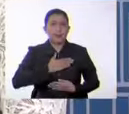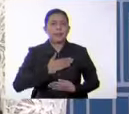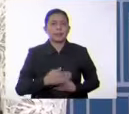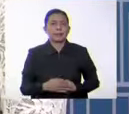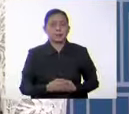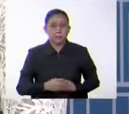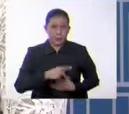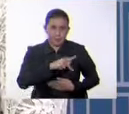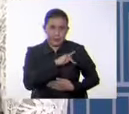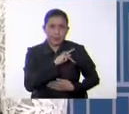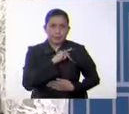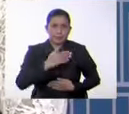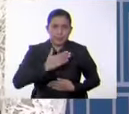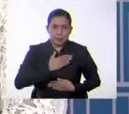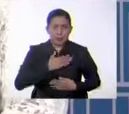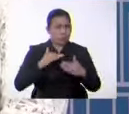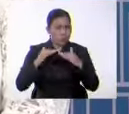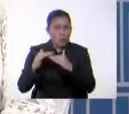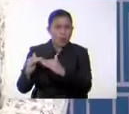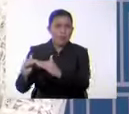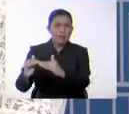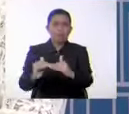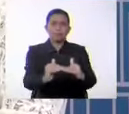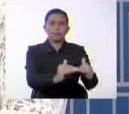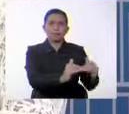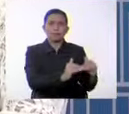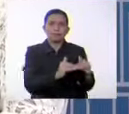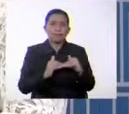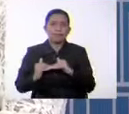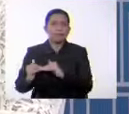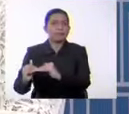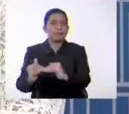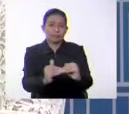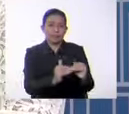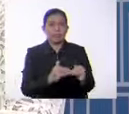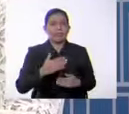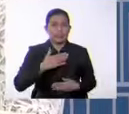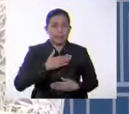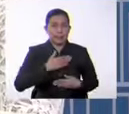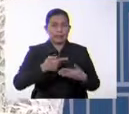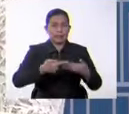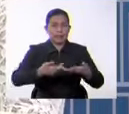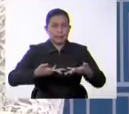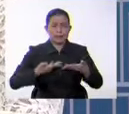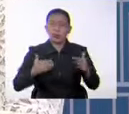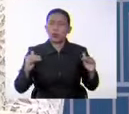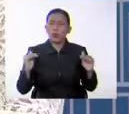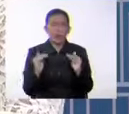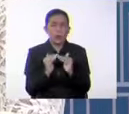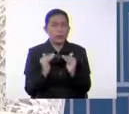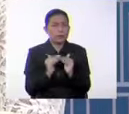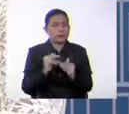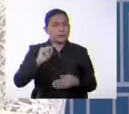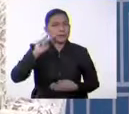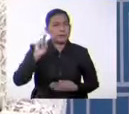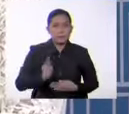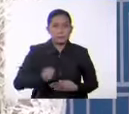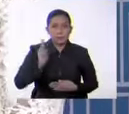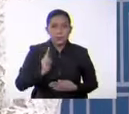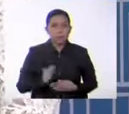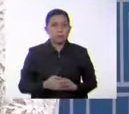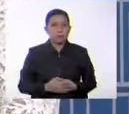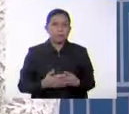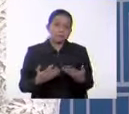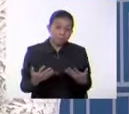que estamos diciendo es que todos los seres humanos tenemos la misma, voy a